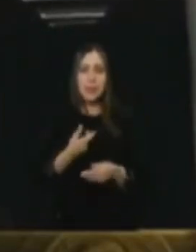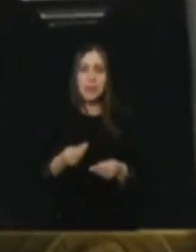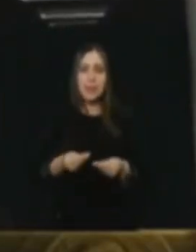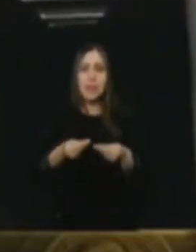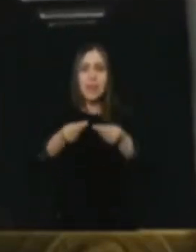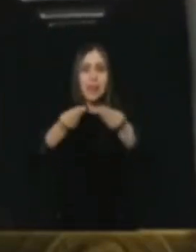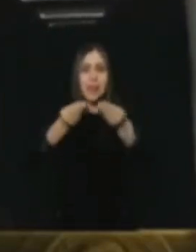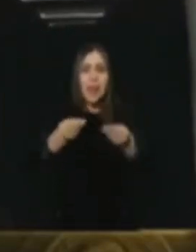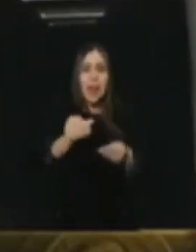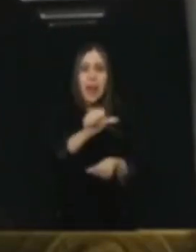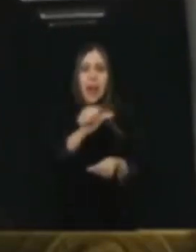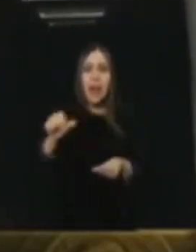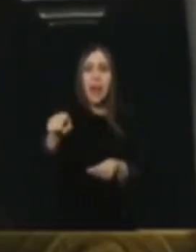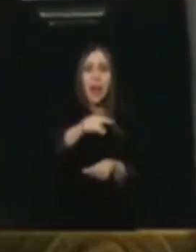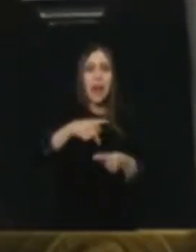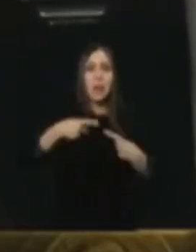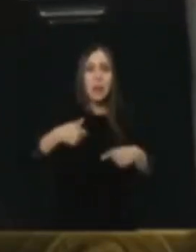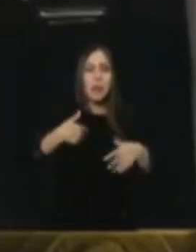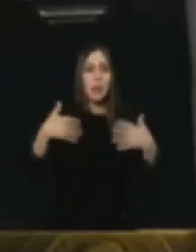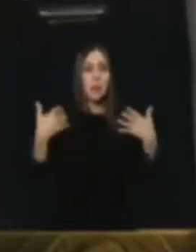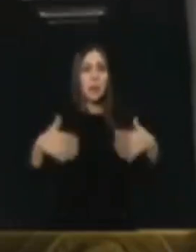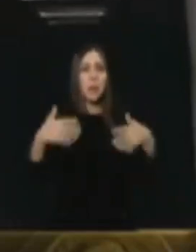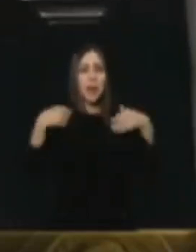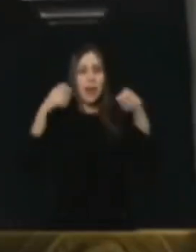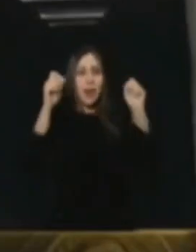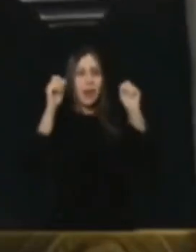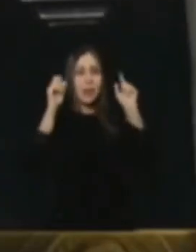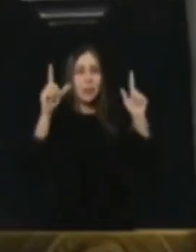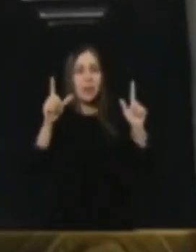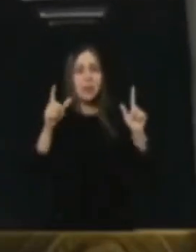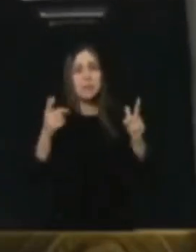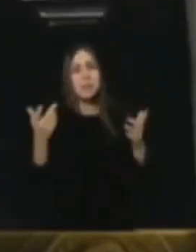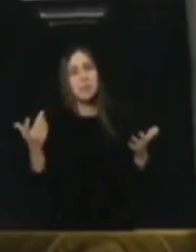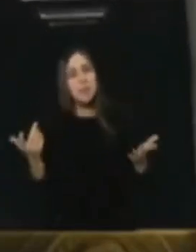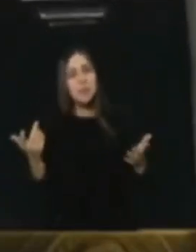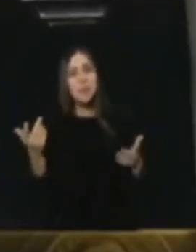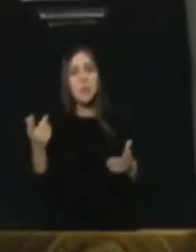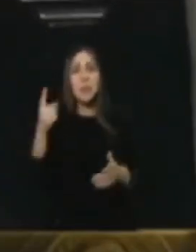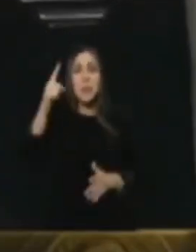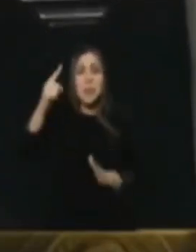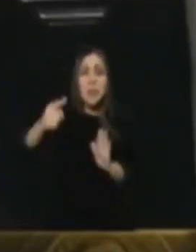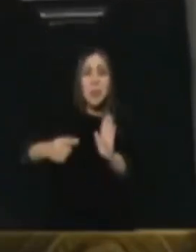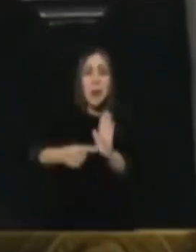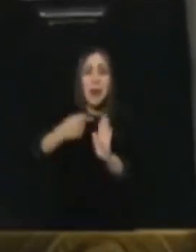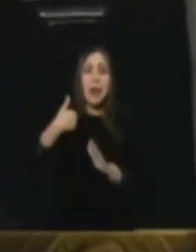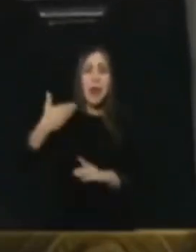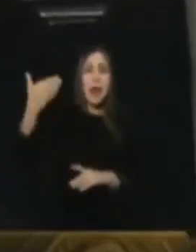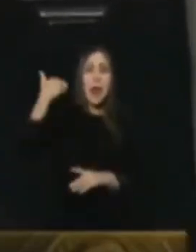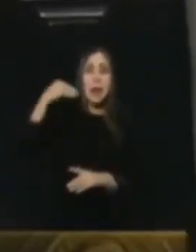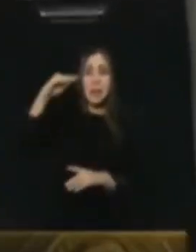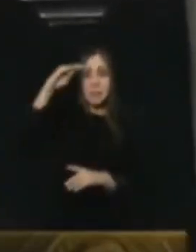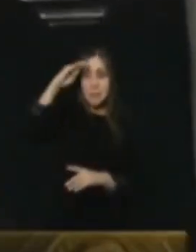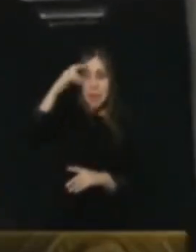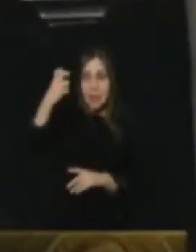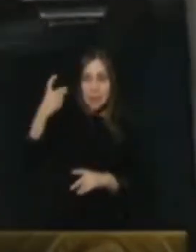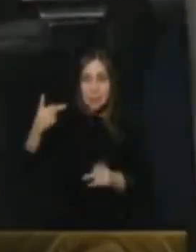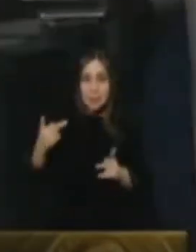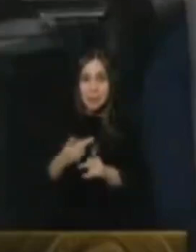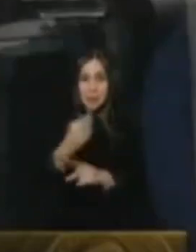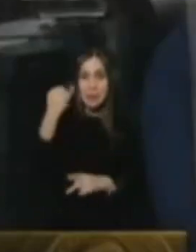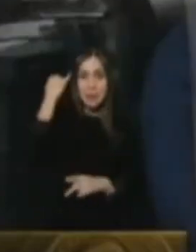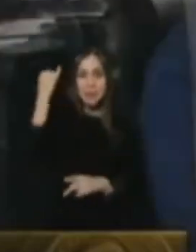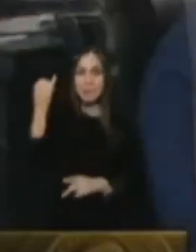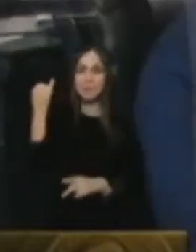he admirado. ¿Alguna vez lo imaginé? No. Los